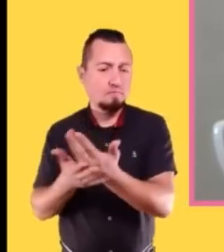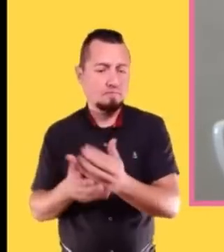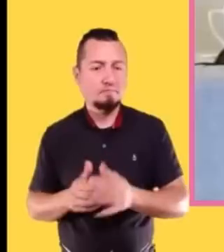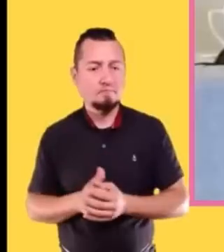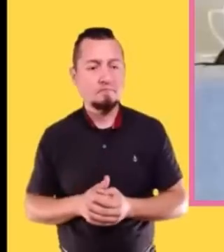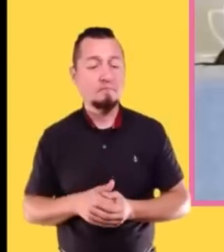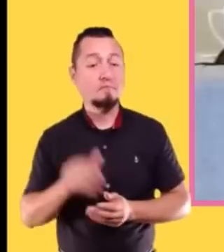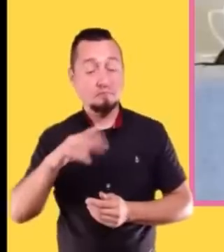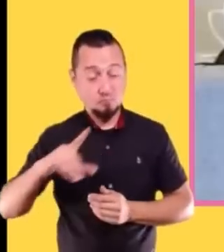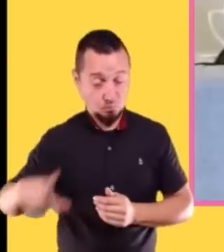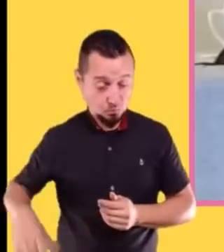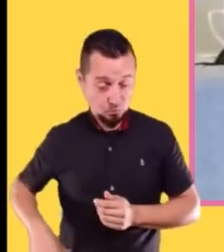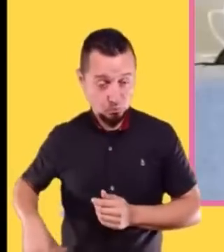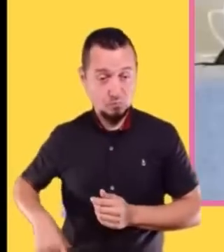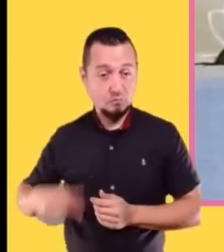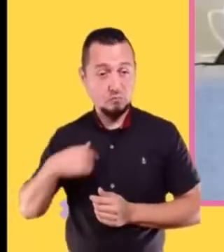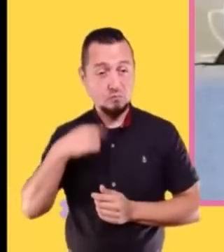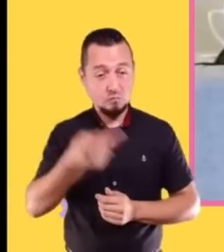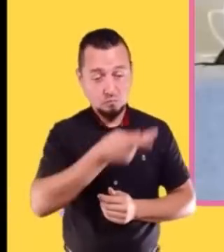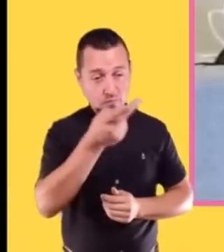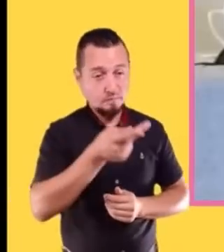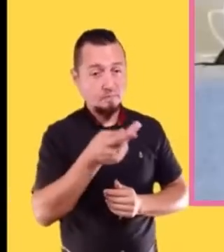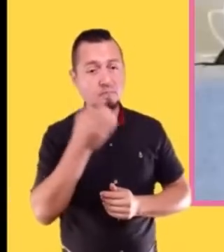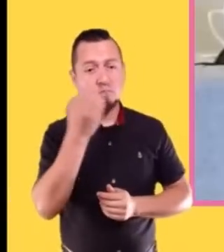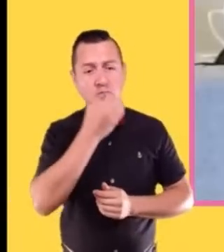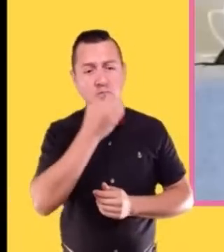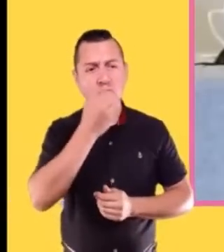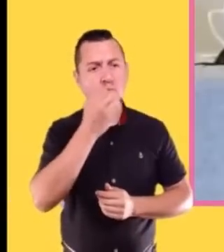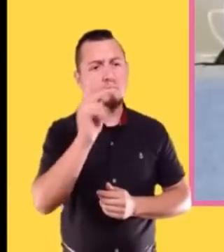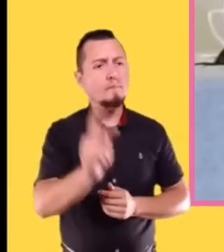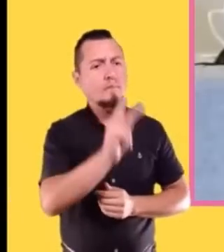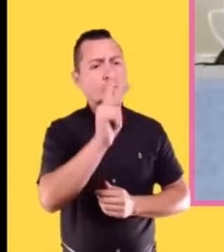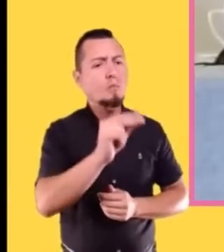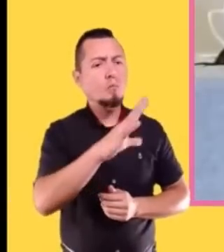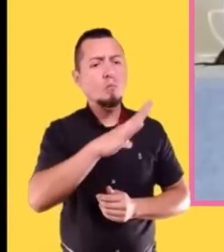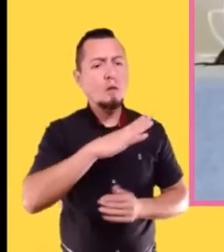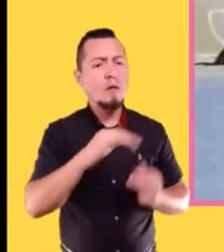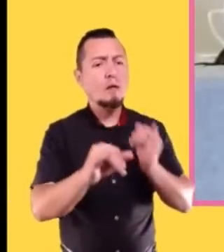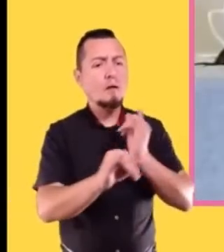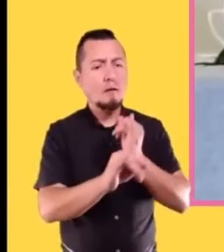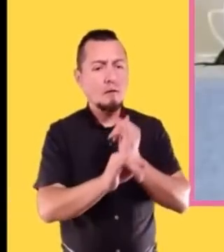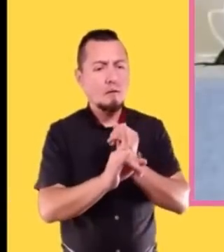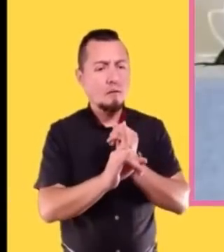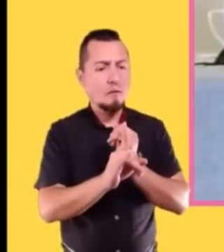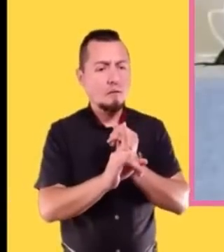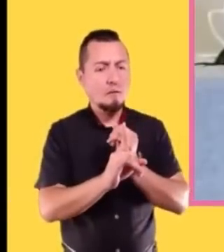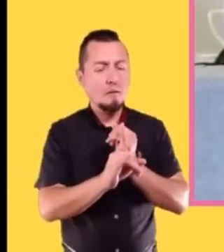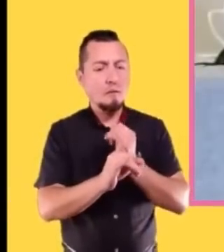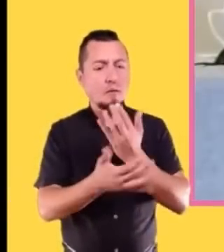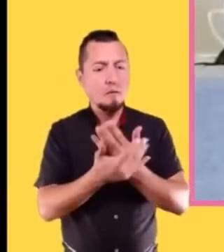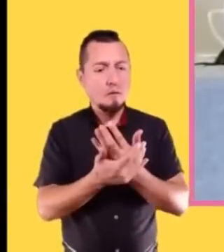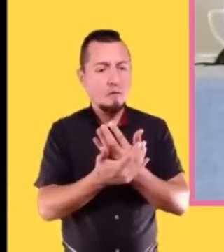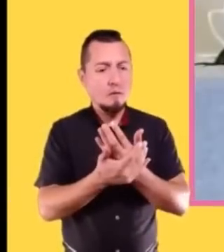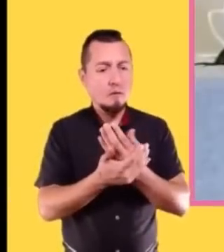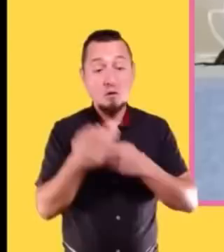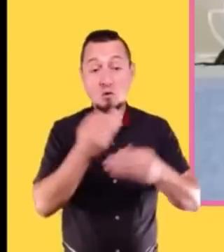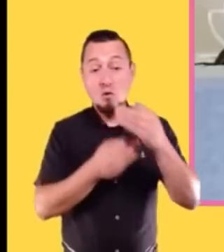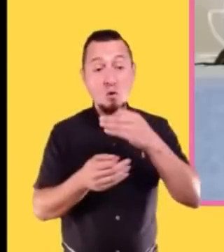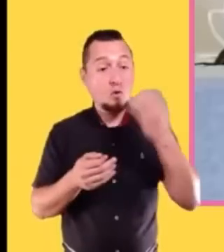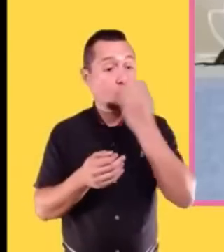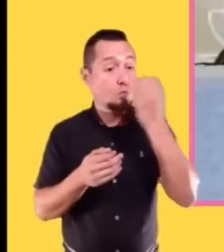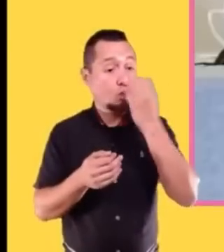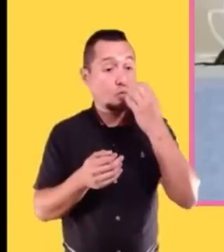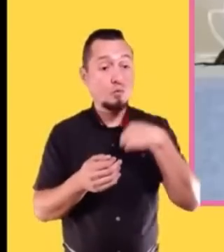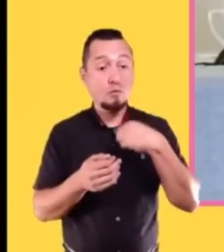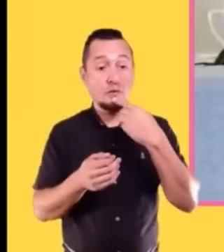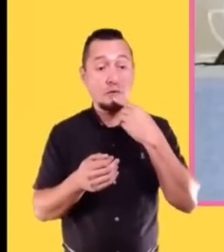segunda pregunta. ¿Qué pasaría con las escuelas rurales donde no hay tanto acceso a Internet ni tampoco a tecnologías de la información? Todas las escuelas que estoy diciendo incluyen las